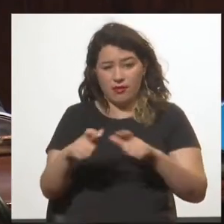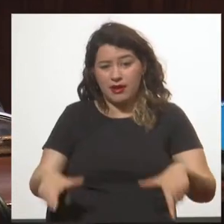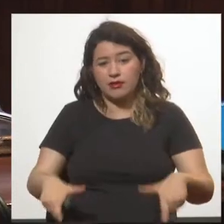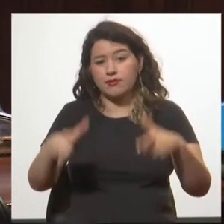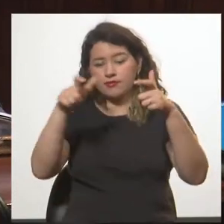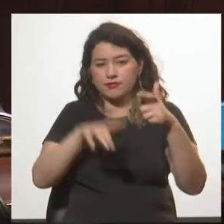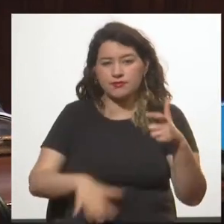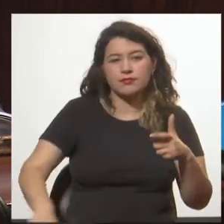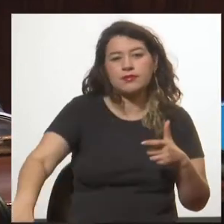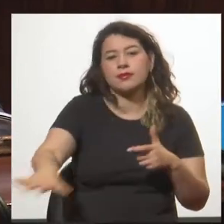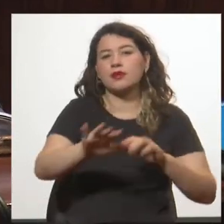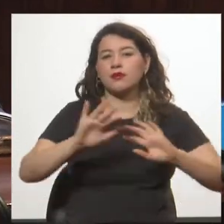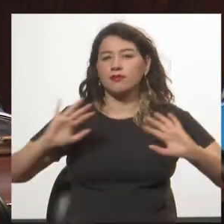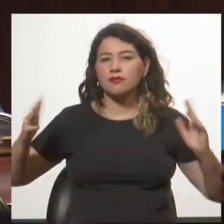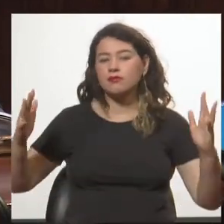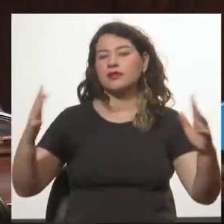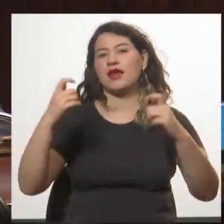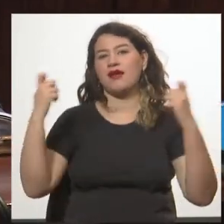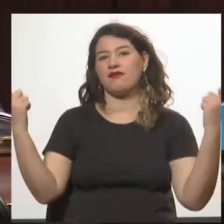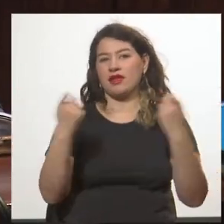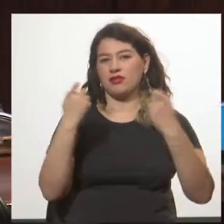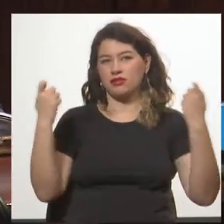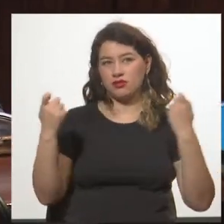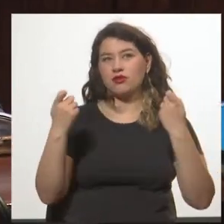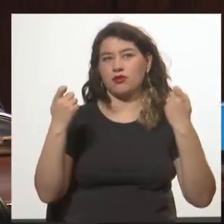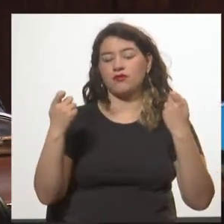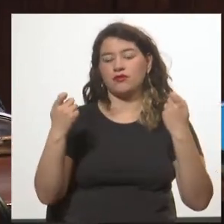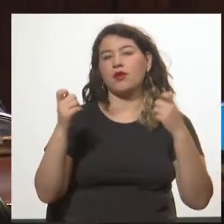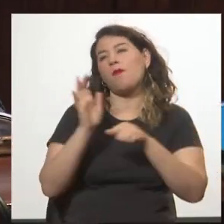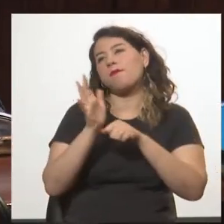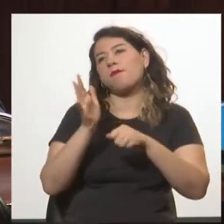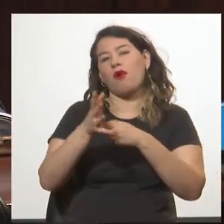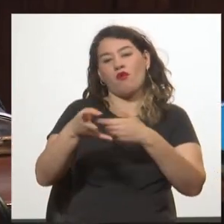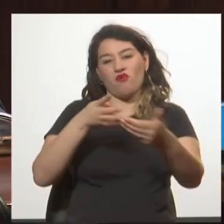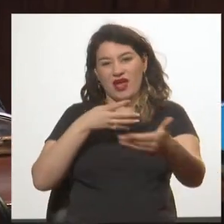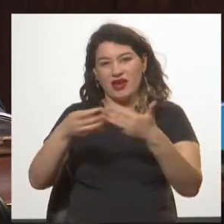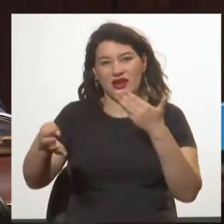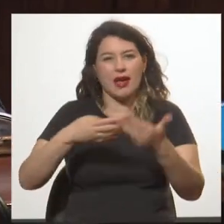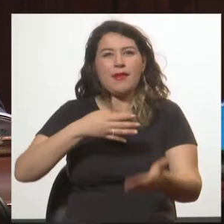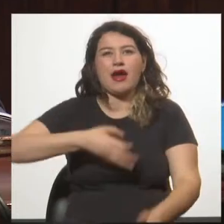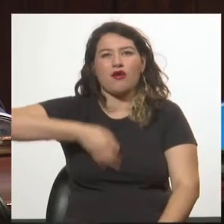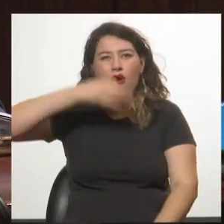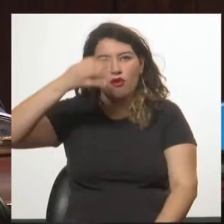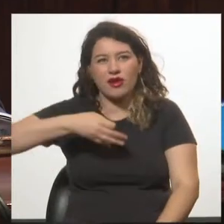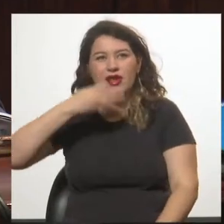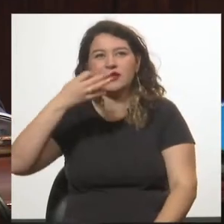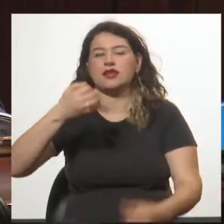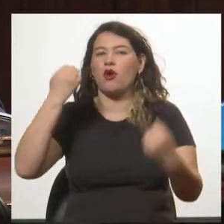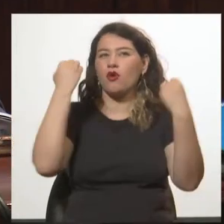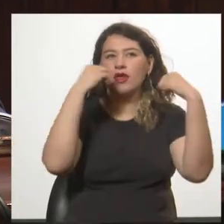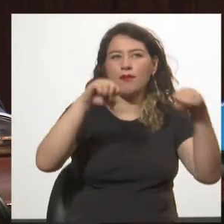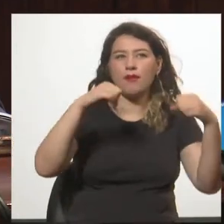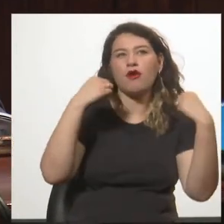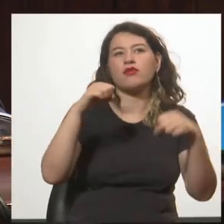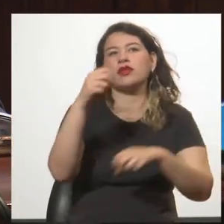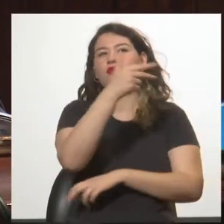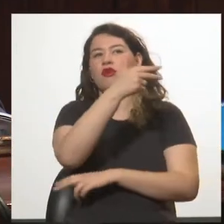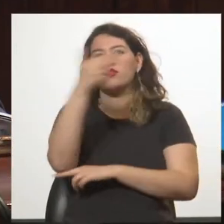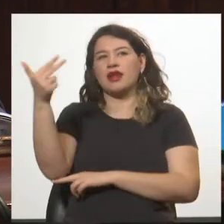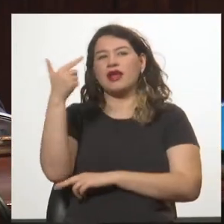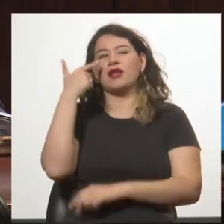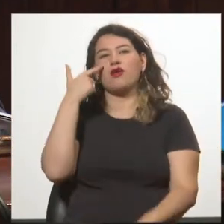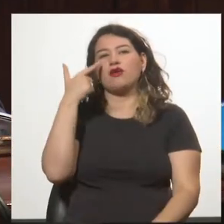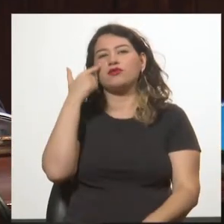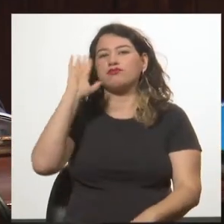en un parque de eventos y espectáculos un complejo ferial de congresos polideportivo y de hoteles que se conoció públicamente